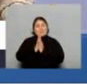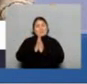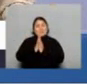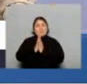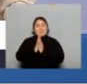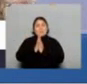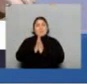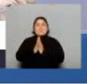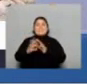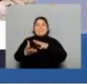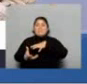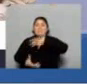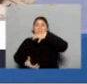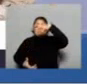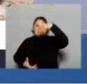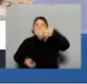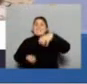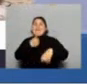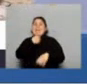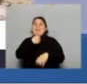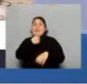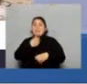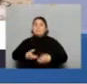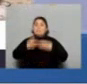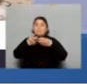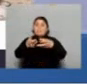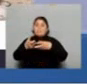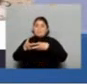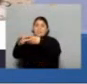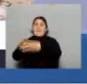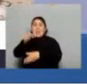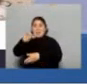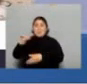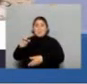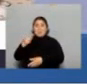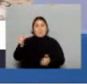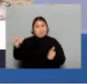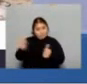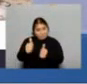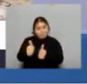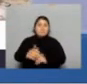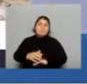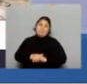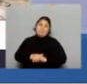una botella de hielo, una botella de agua por el trabajo arduo que realizamos también nosotros. Muchas gracias.